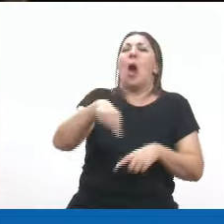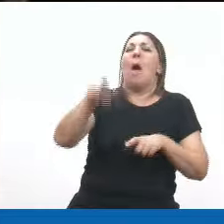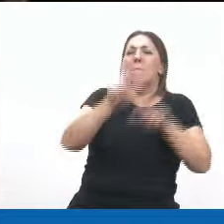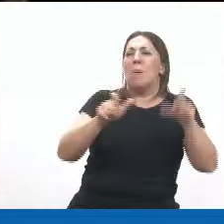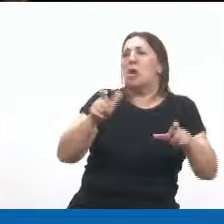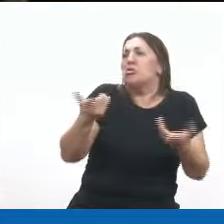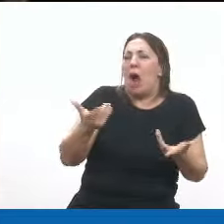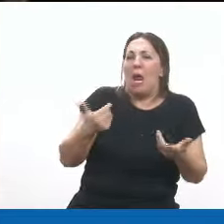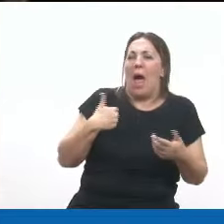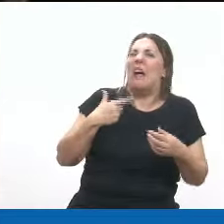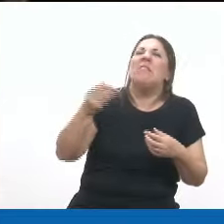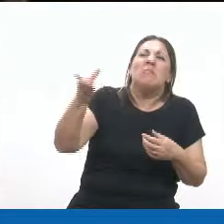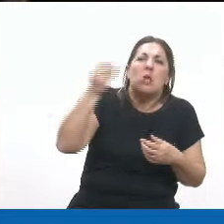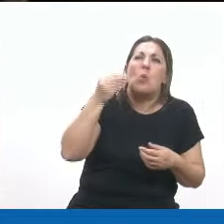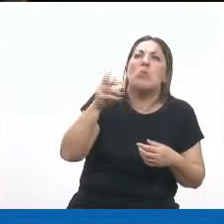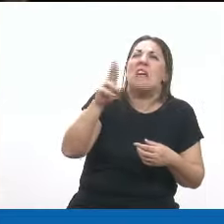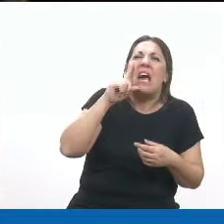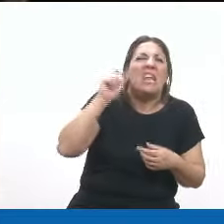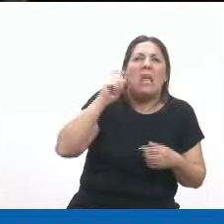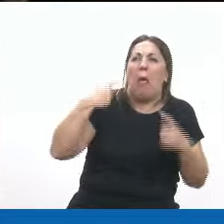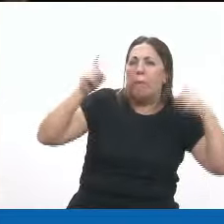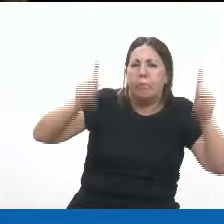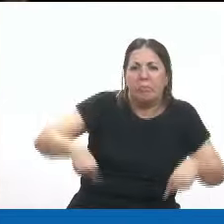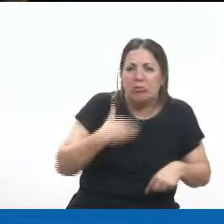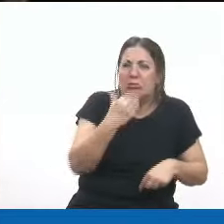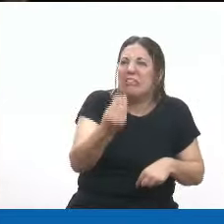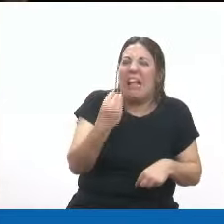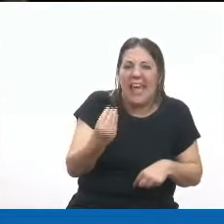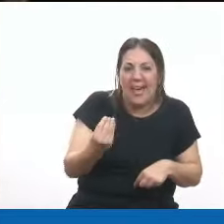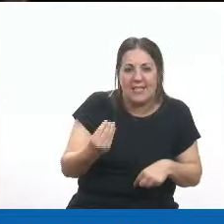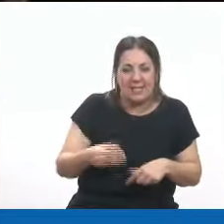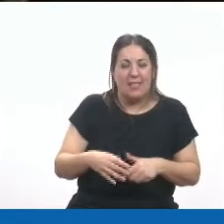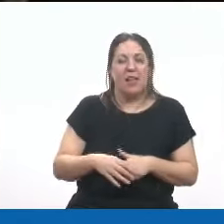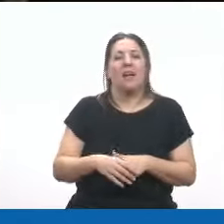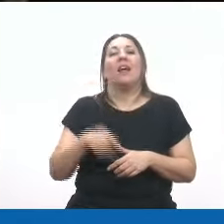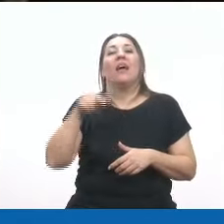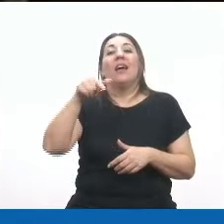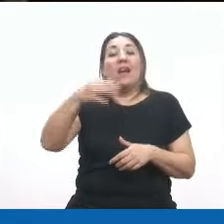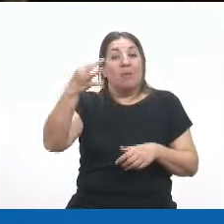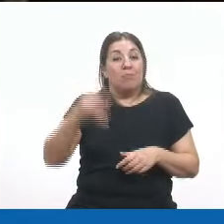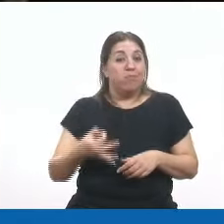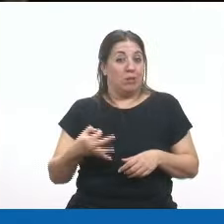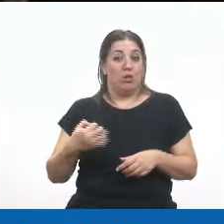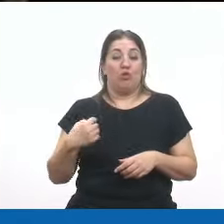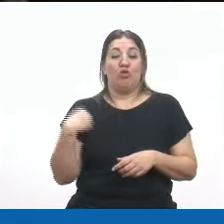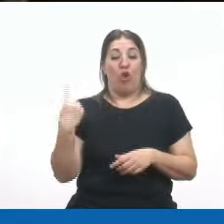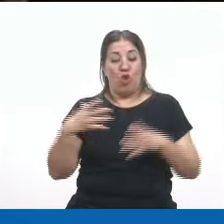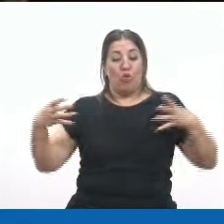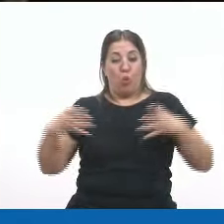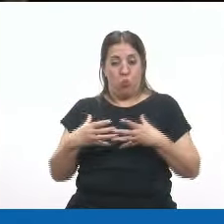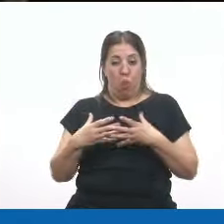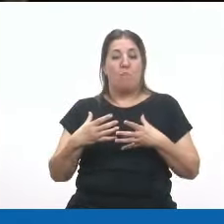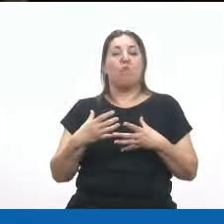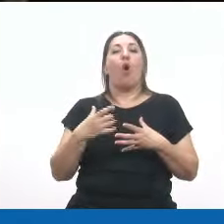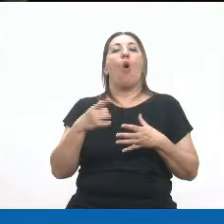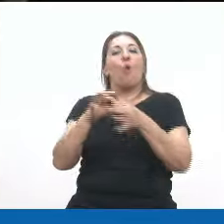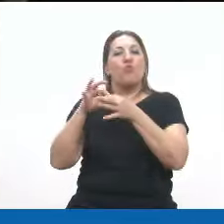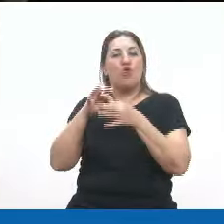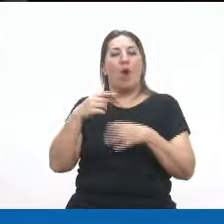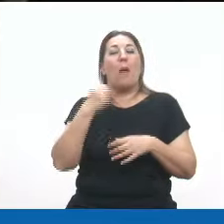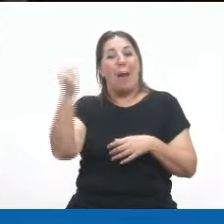régimen de grandes inversiones estamos posicionados desde Unión por Patria en contra de los